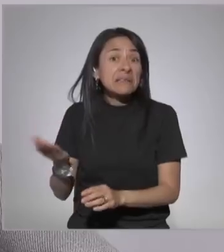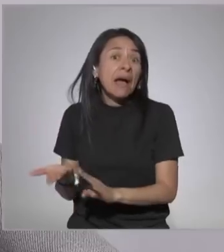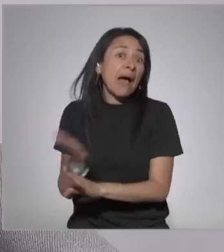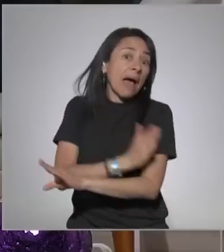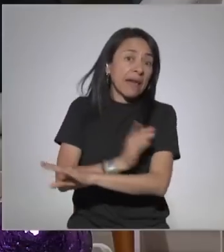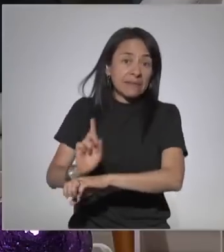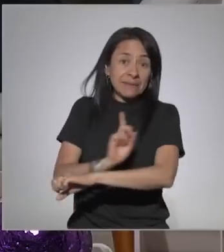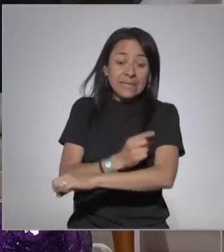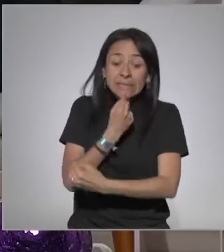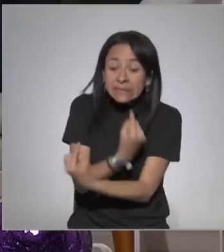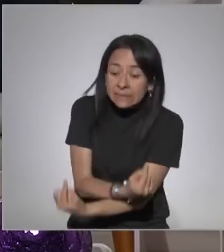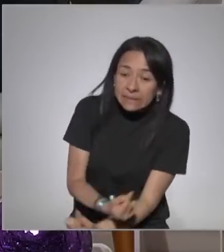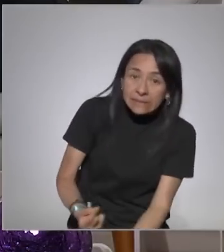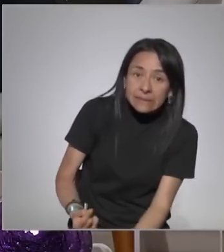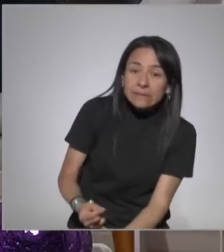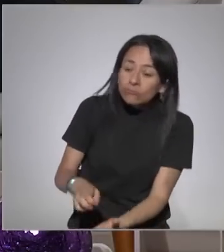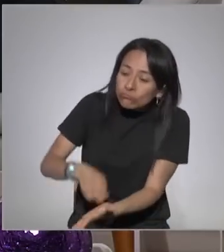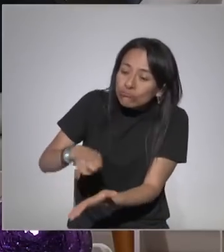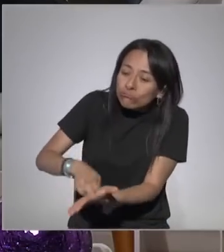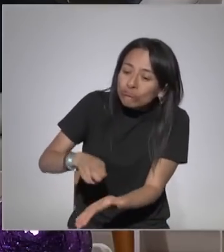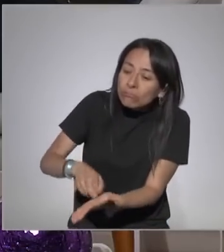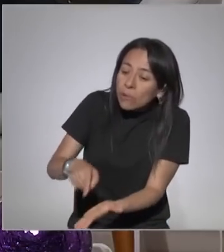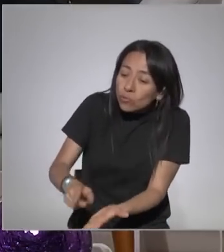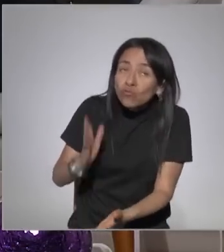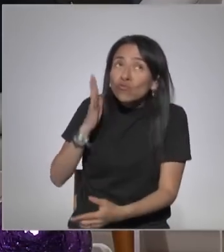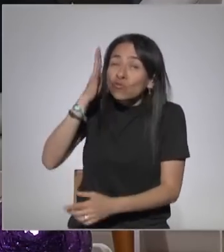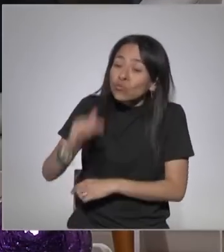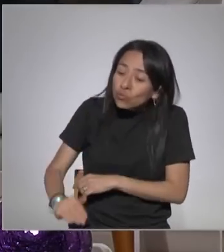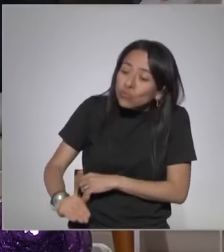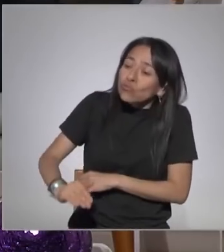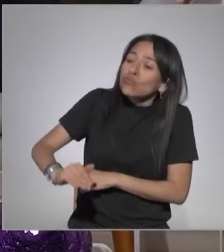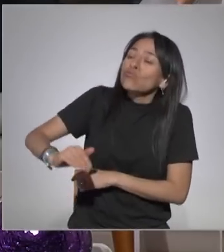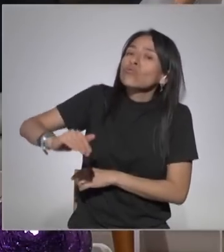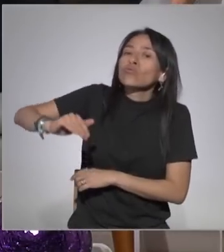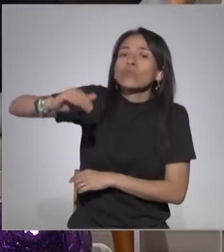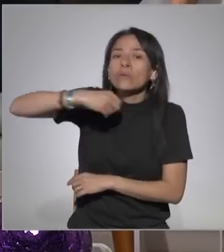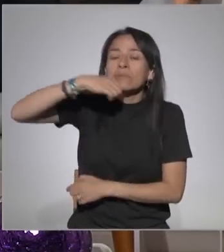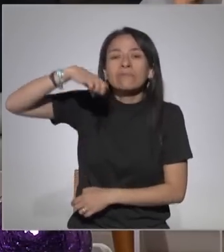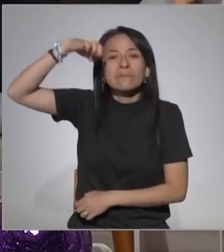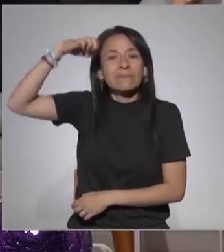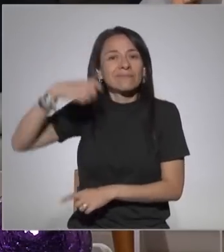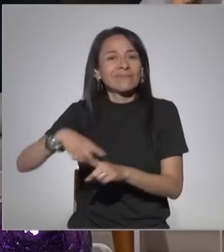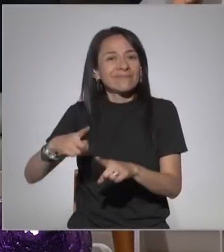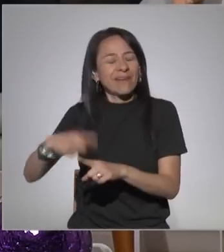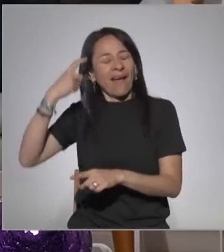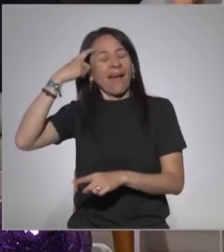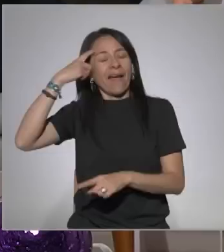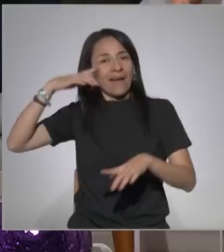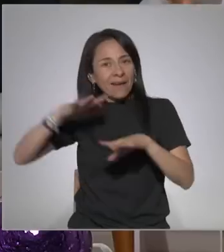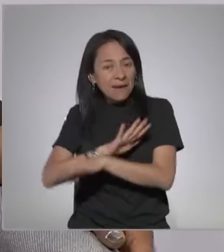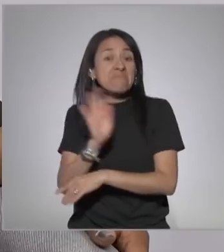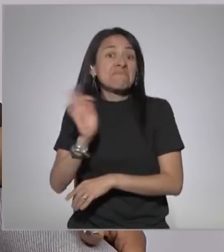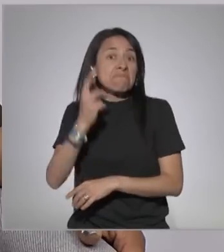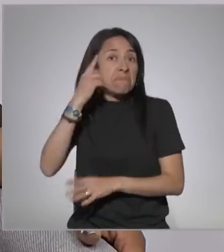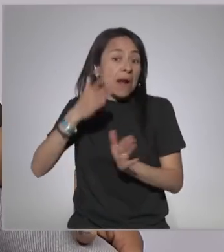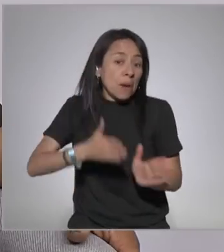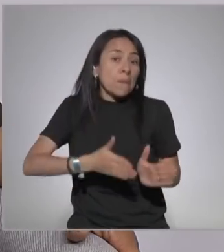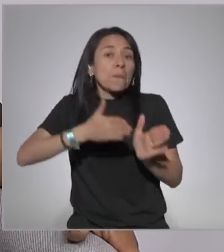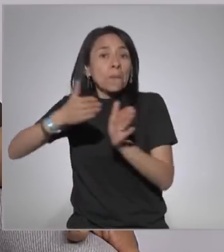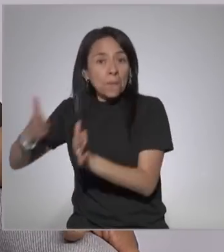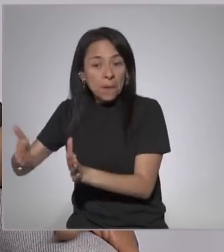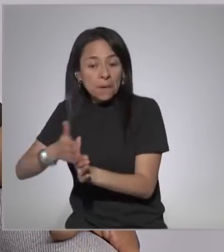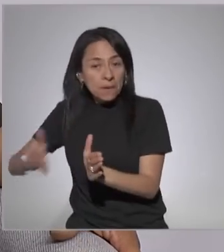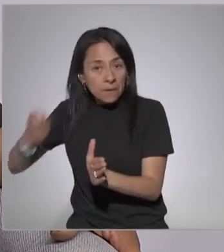un buen envejecer, hacia una nueva longevidad inclusive. Te